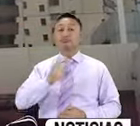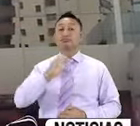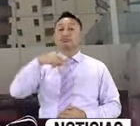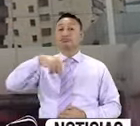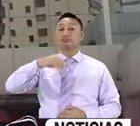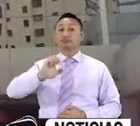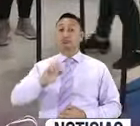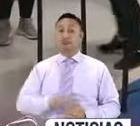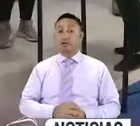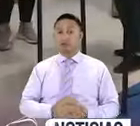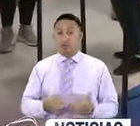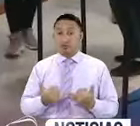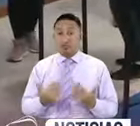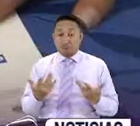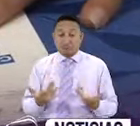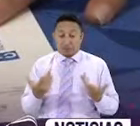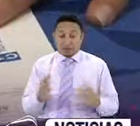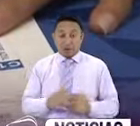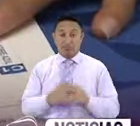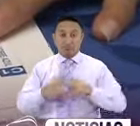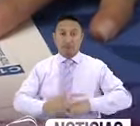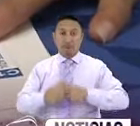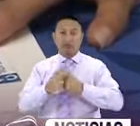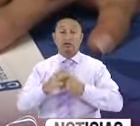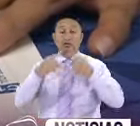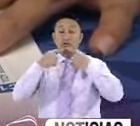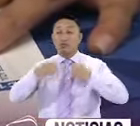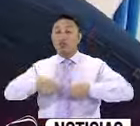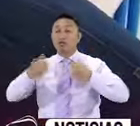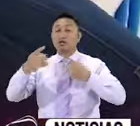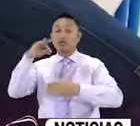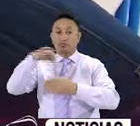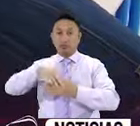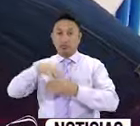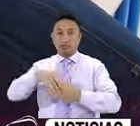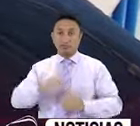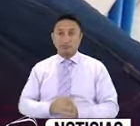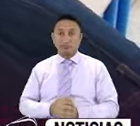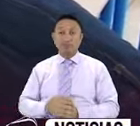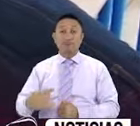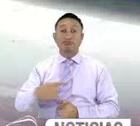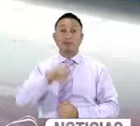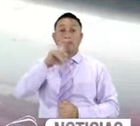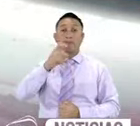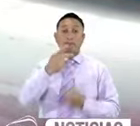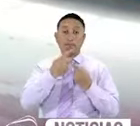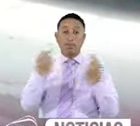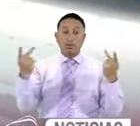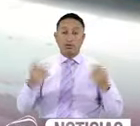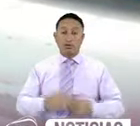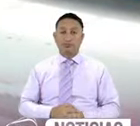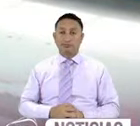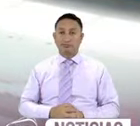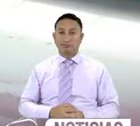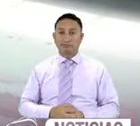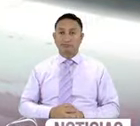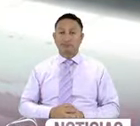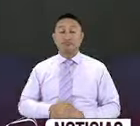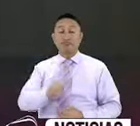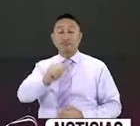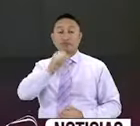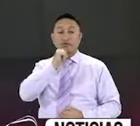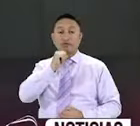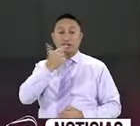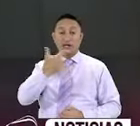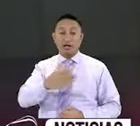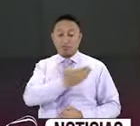está listo para arrancar con la convocatoria a elecciones por consulta popular y referéndum. Solo faltaría el decreto ejecutivo